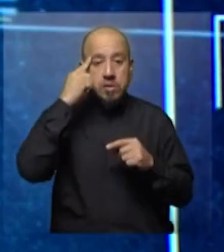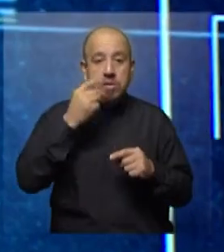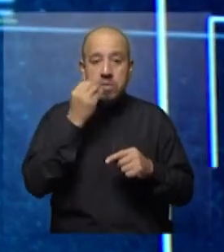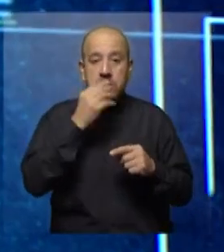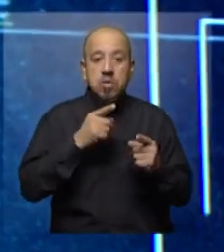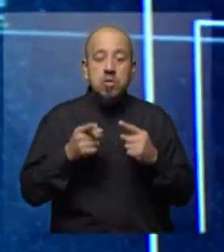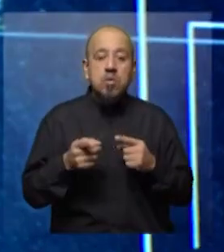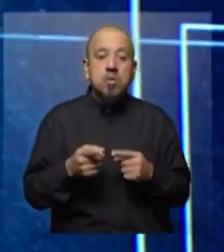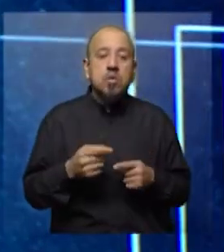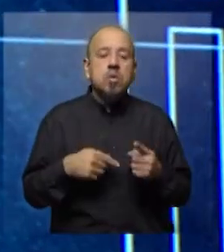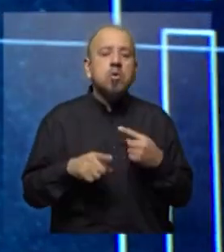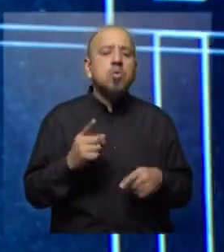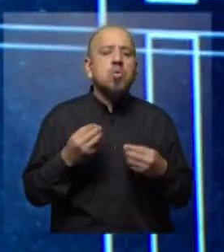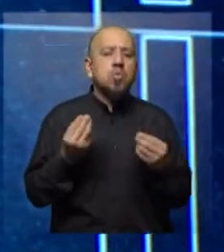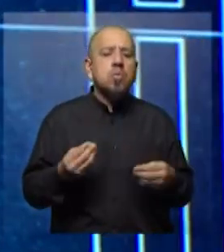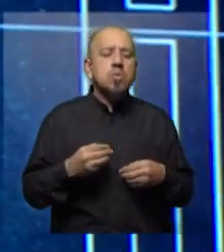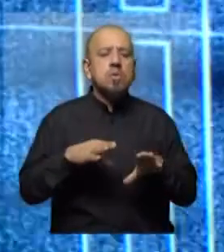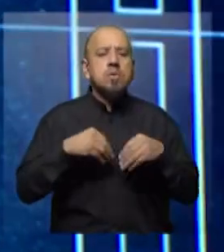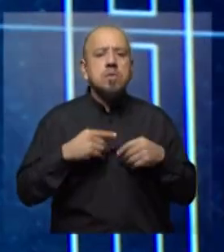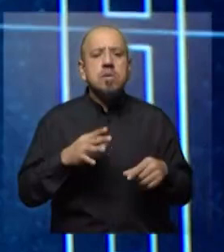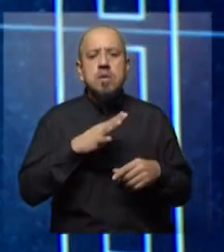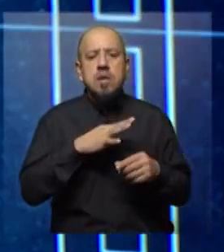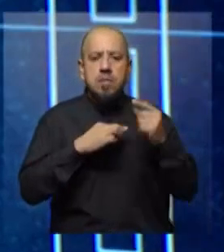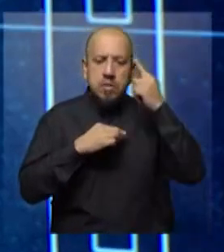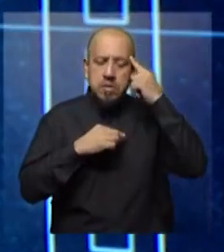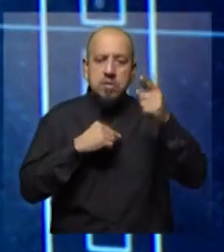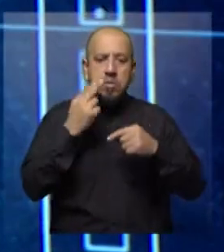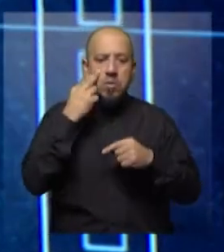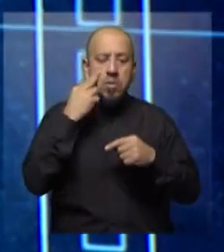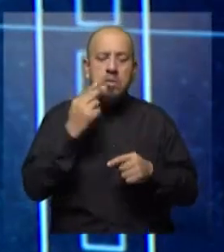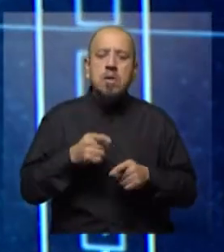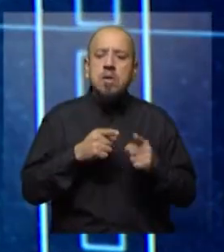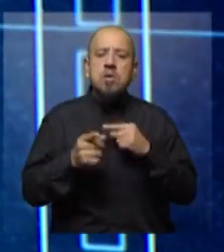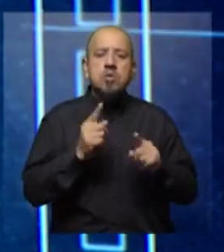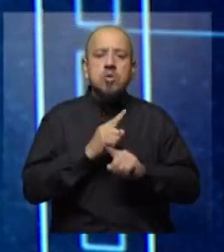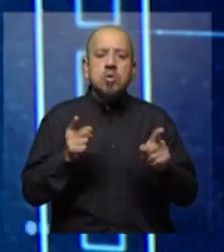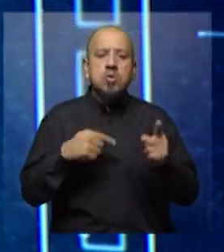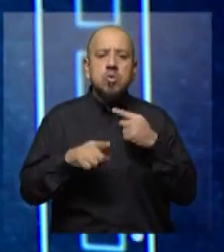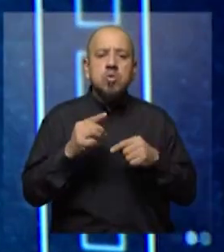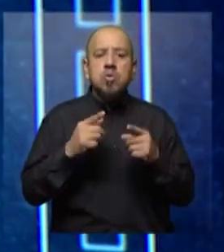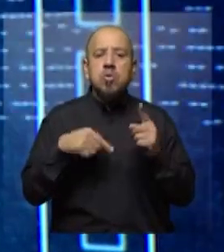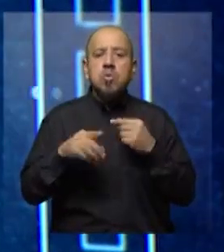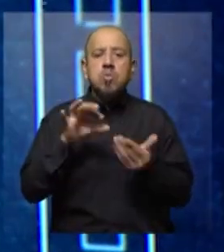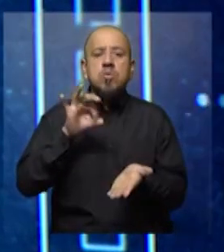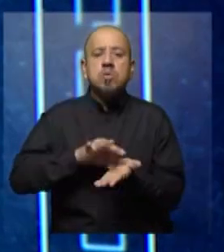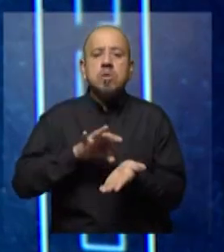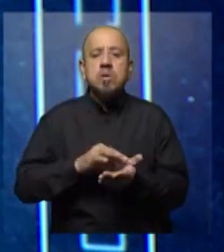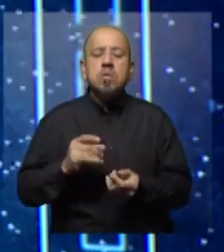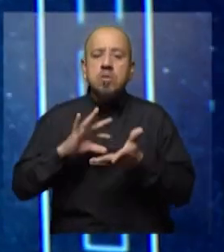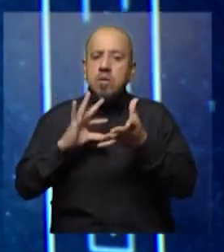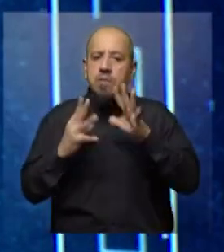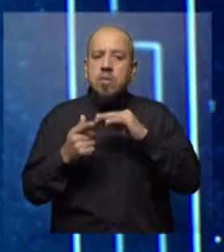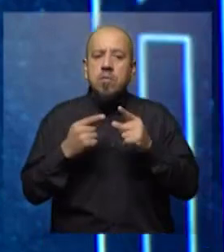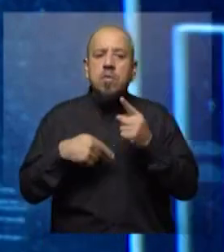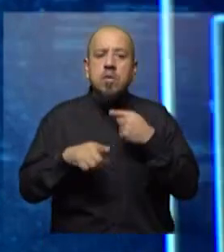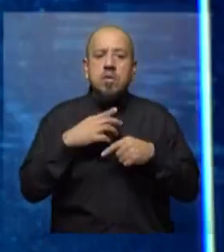como asumir que tenemos que pensar los problemas directamente y no a través de los lentes de un sistema de un modelo de